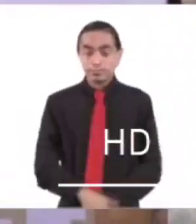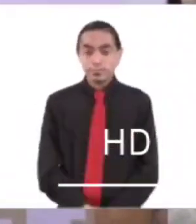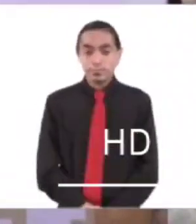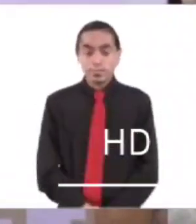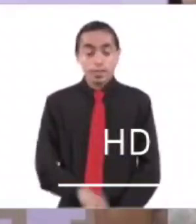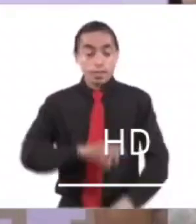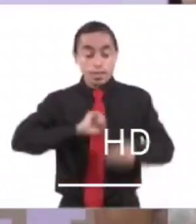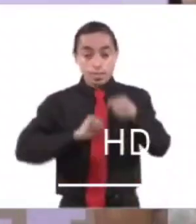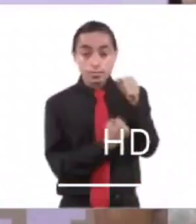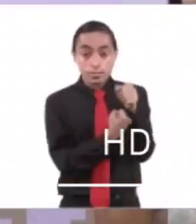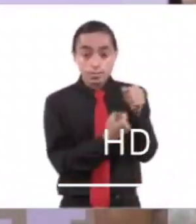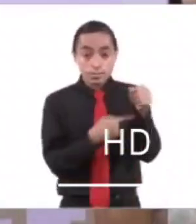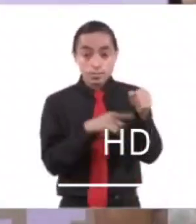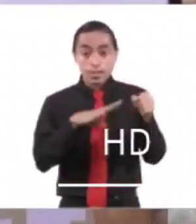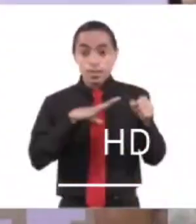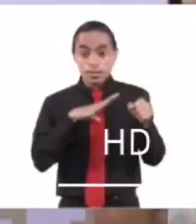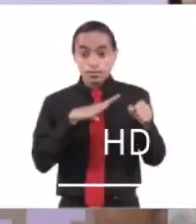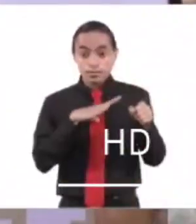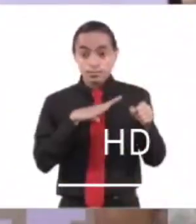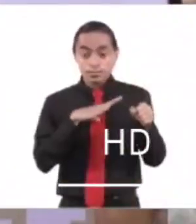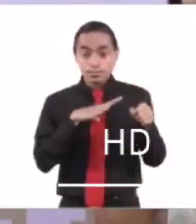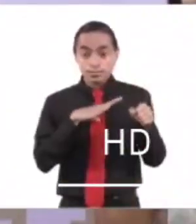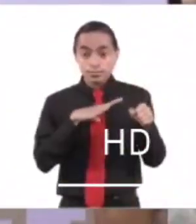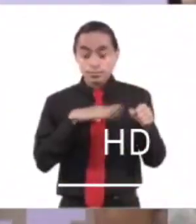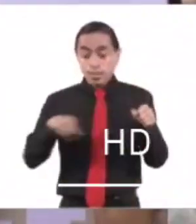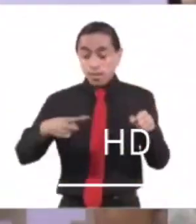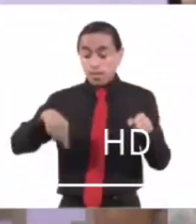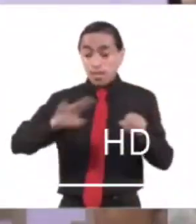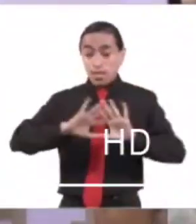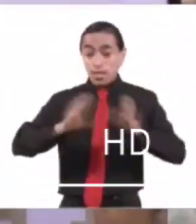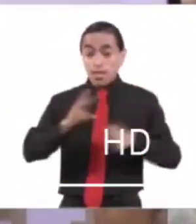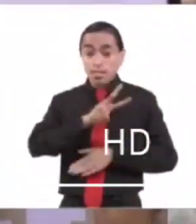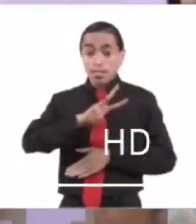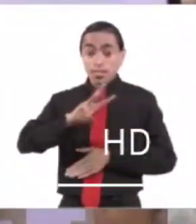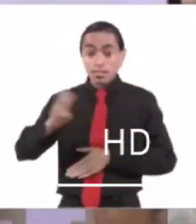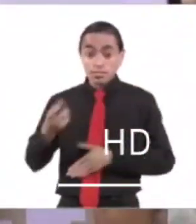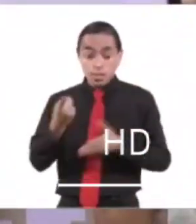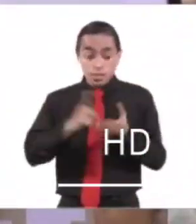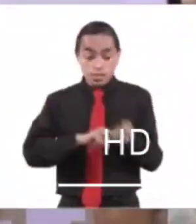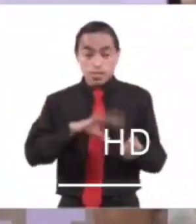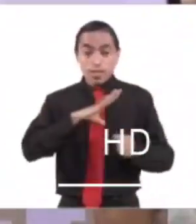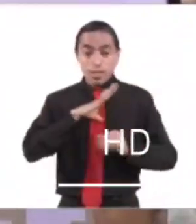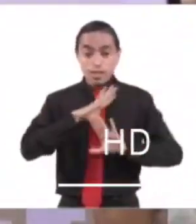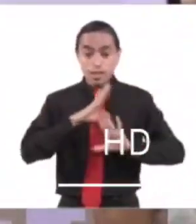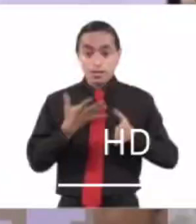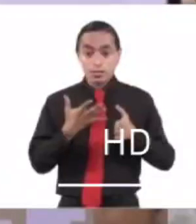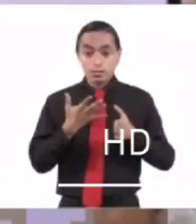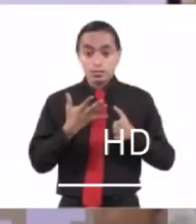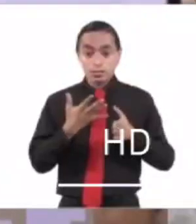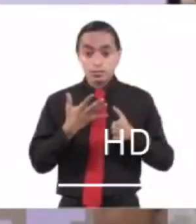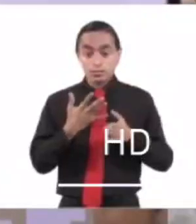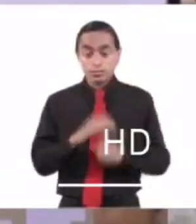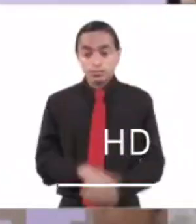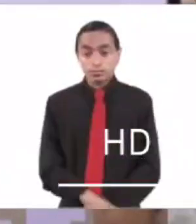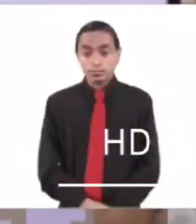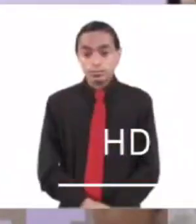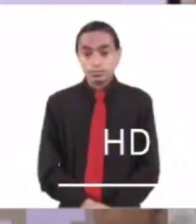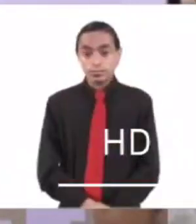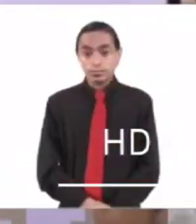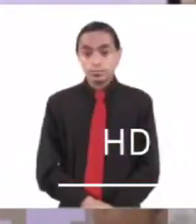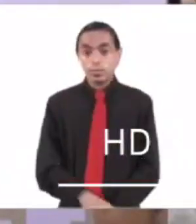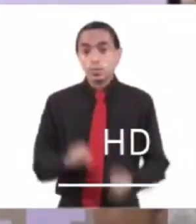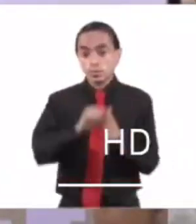pilar es uno de los 300 que está hoy ya constituyendo un subsistema